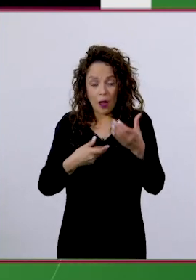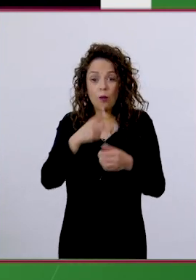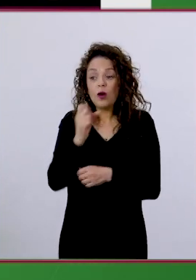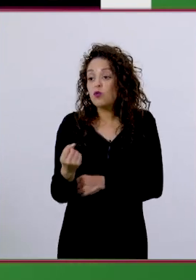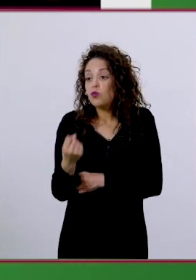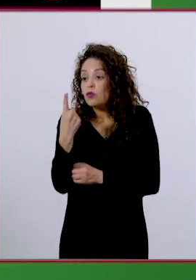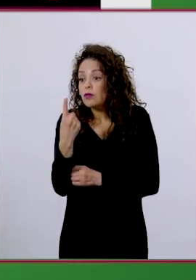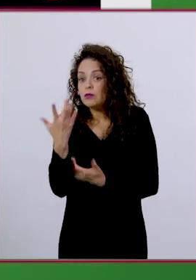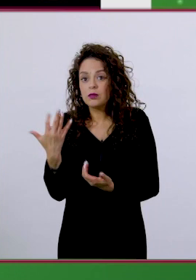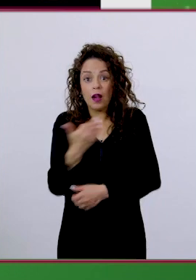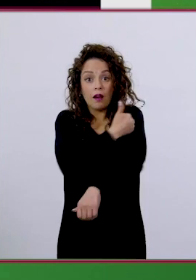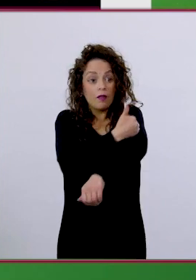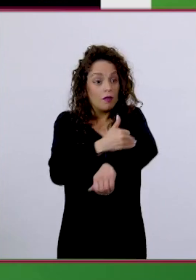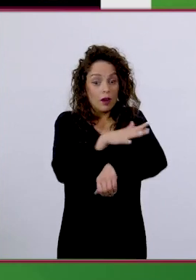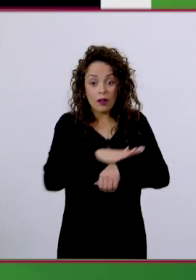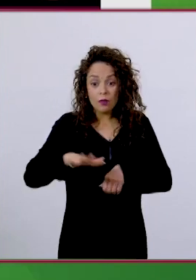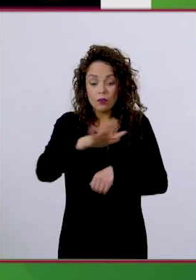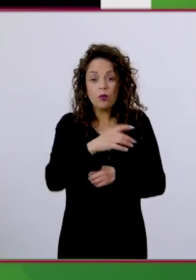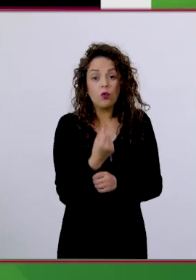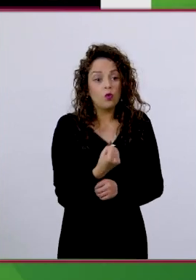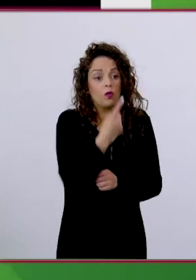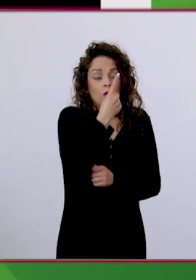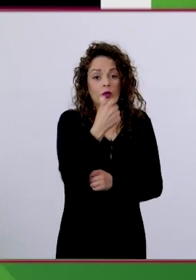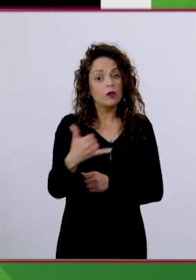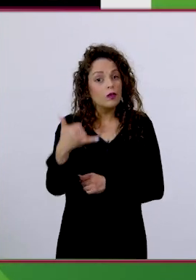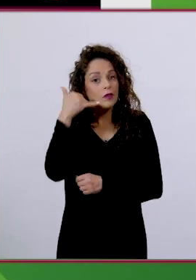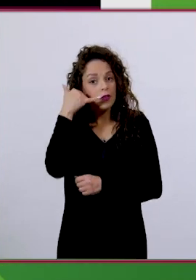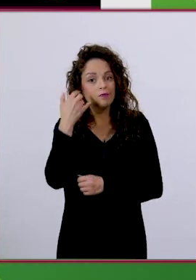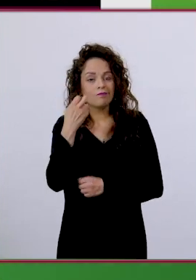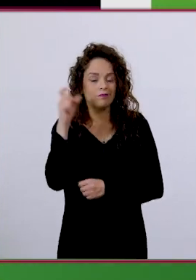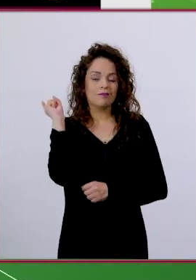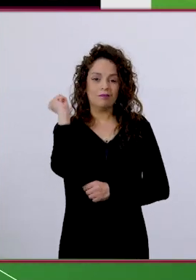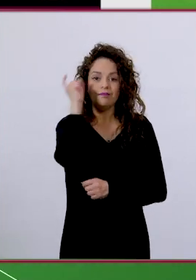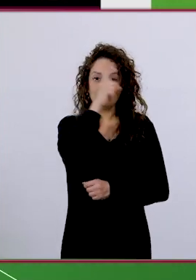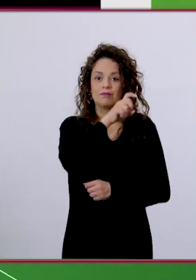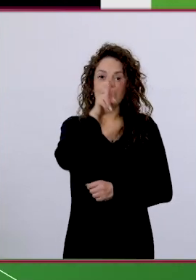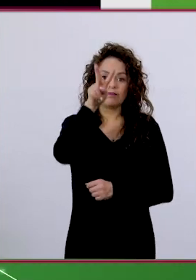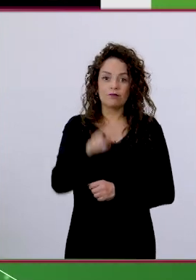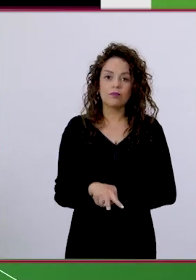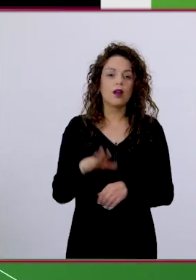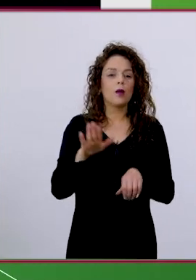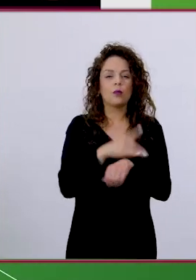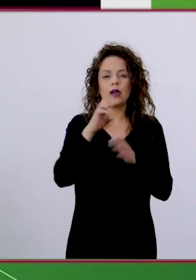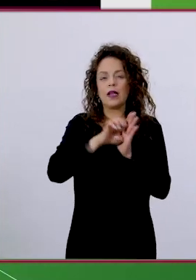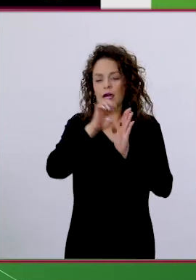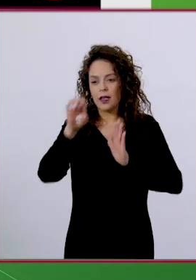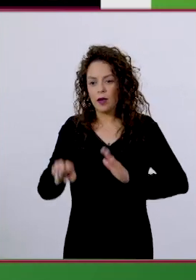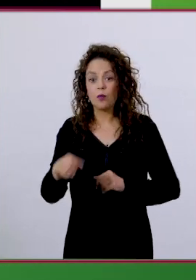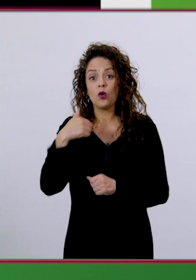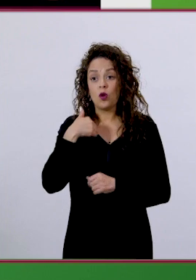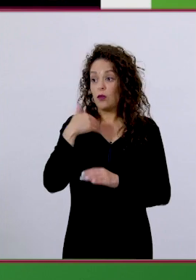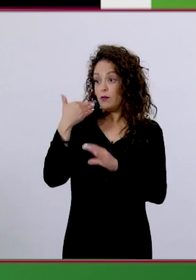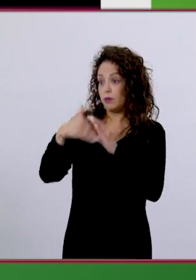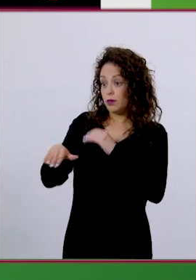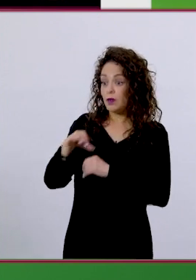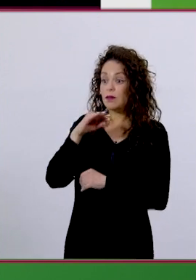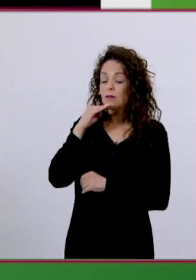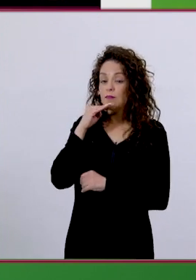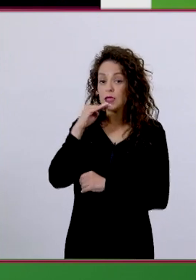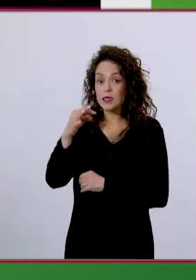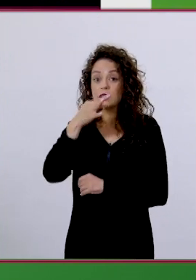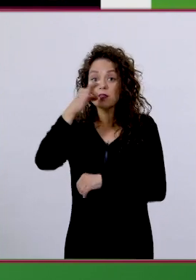uno. Entonces, un poquito eso fue un poco complicado, ¿no? Porque era como de, bueno, llamar o mandar mensaje, pero hasta